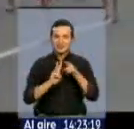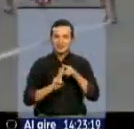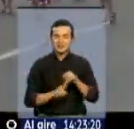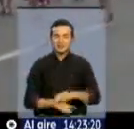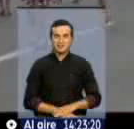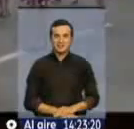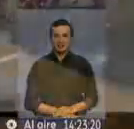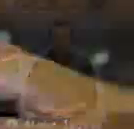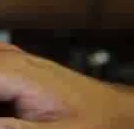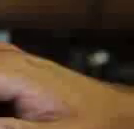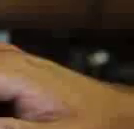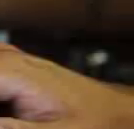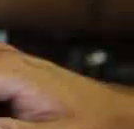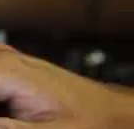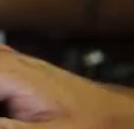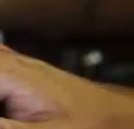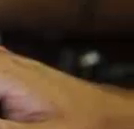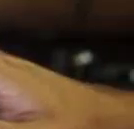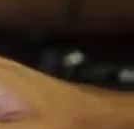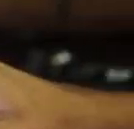TV.